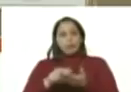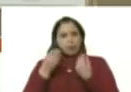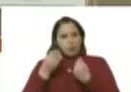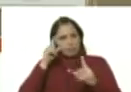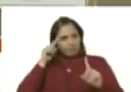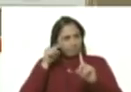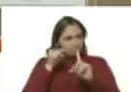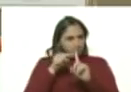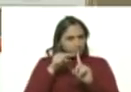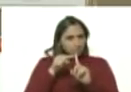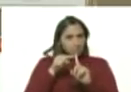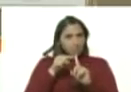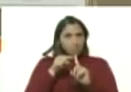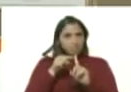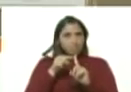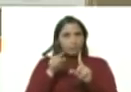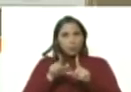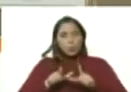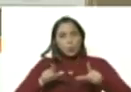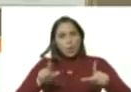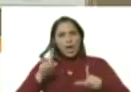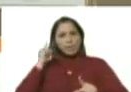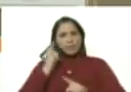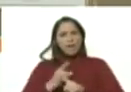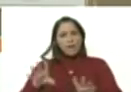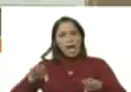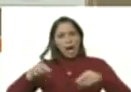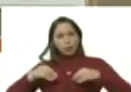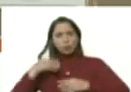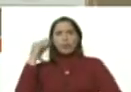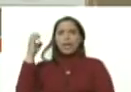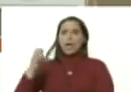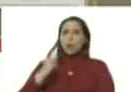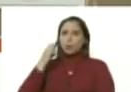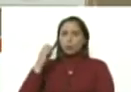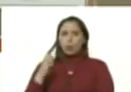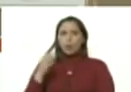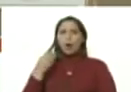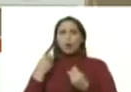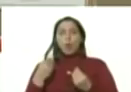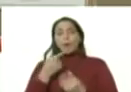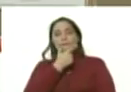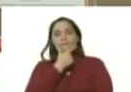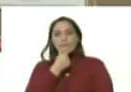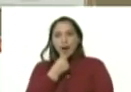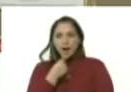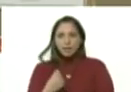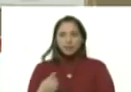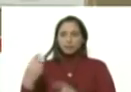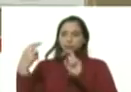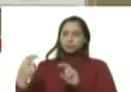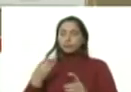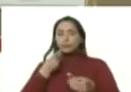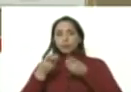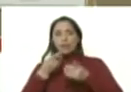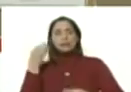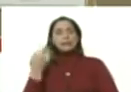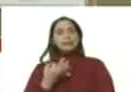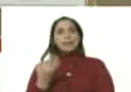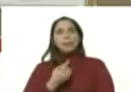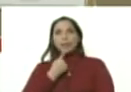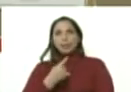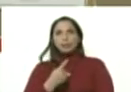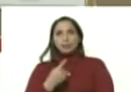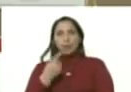desde el lugar que debe asumir Europa, que es el de la facilitación del diálogo. Siempre se lo decimos a